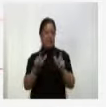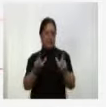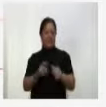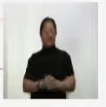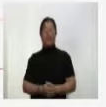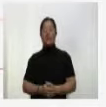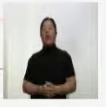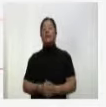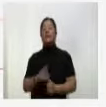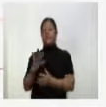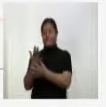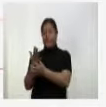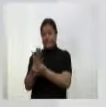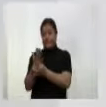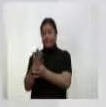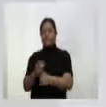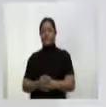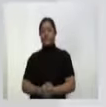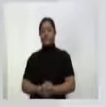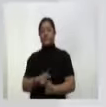De esta manera, el estado registra